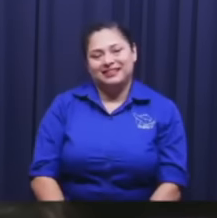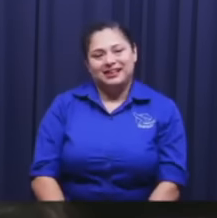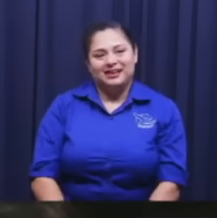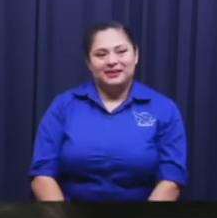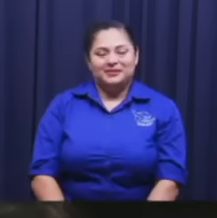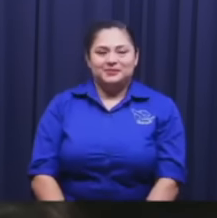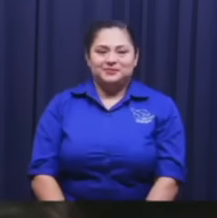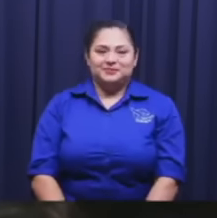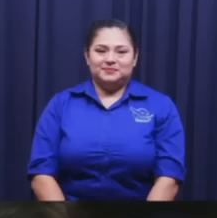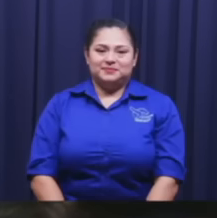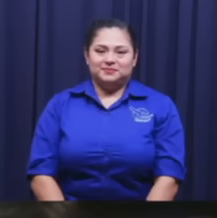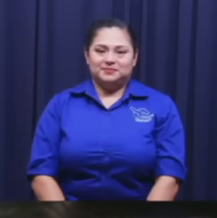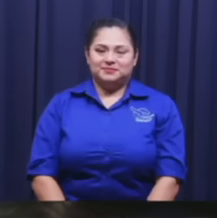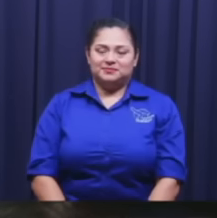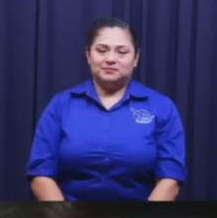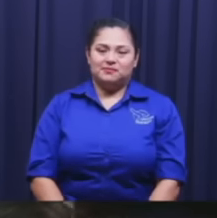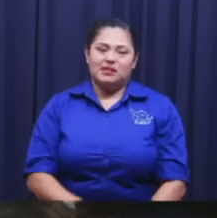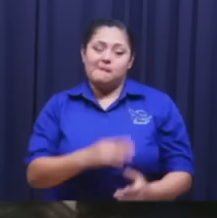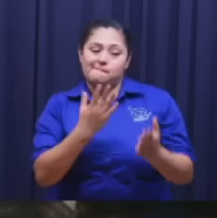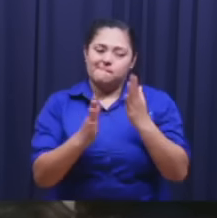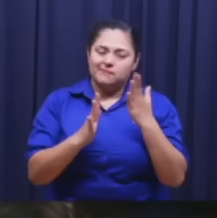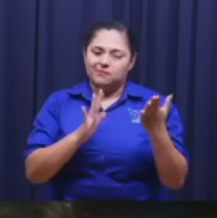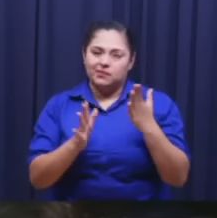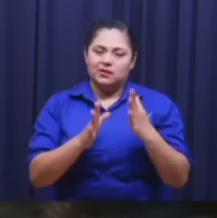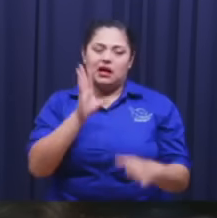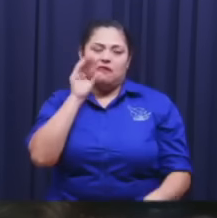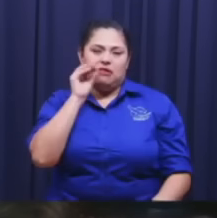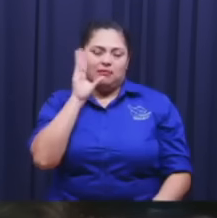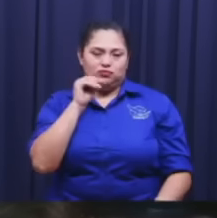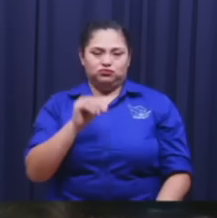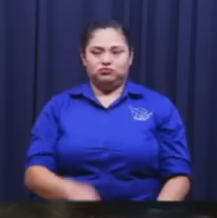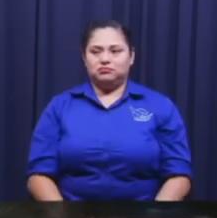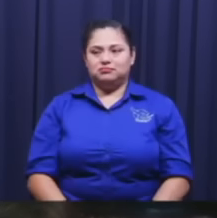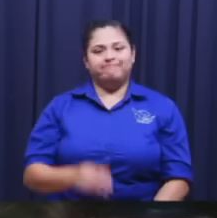Oh, este es lindo. Más o menos lo hablamos.